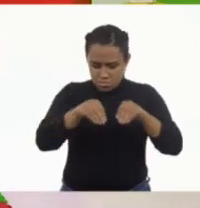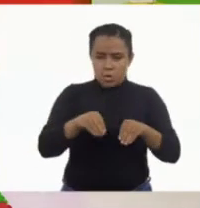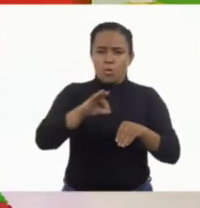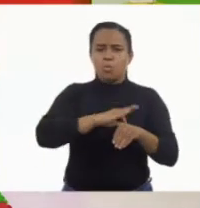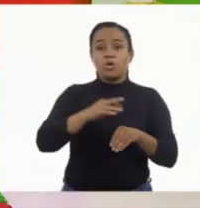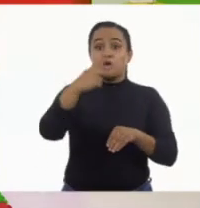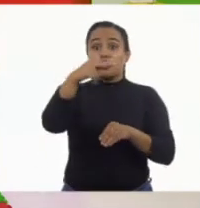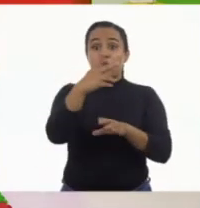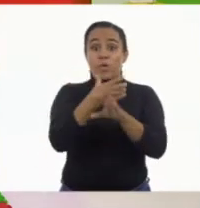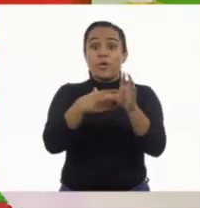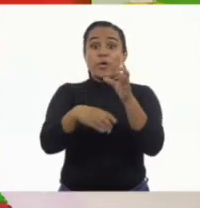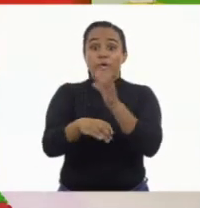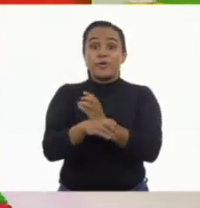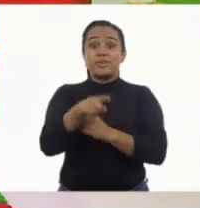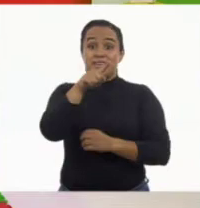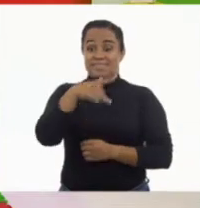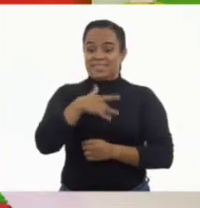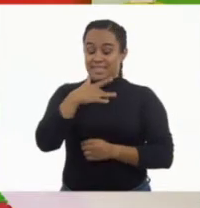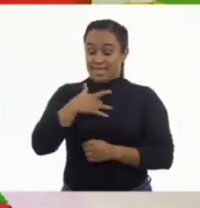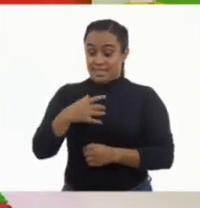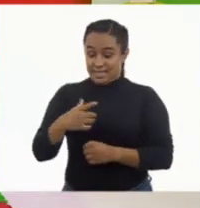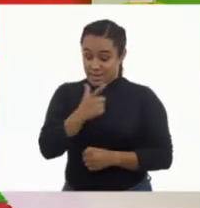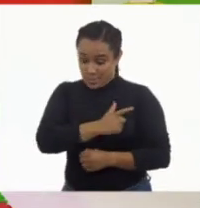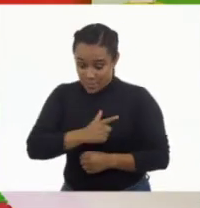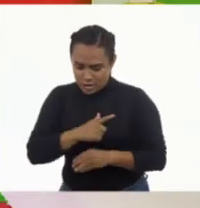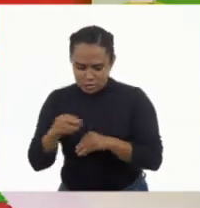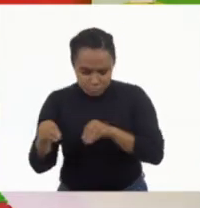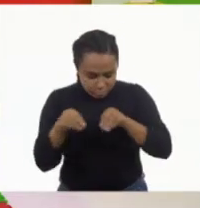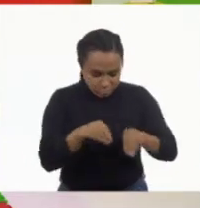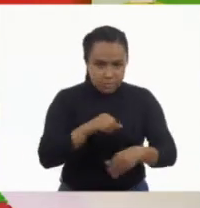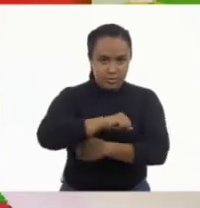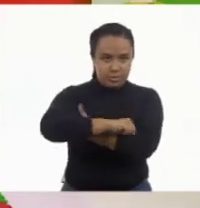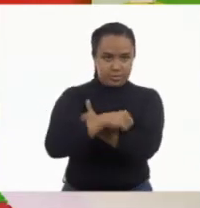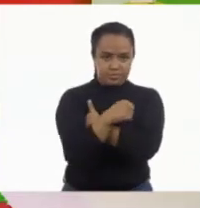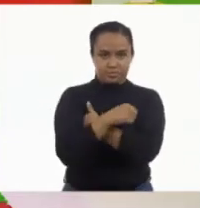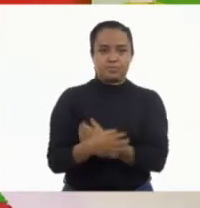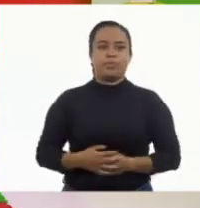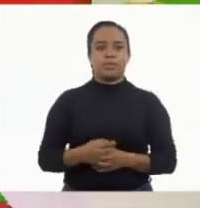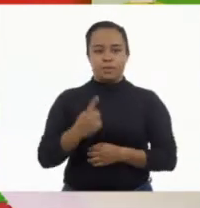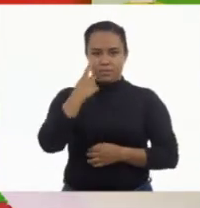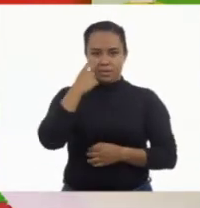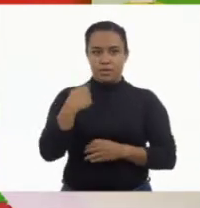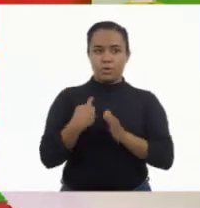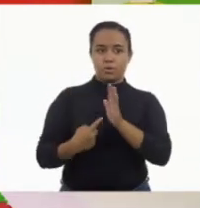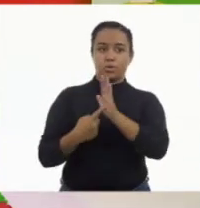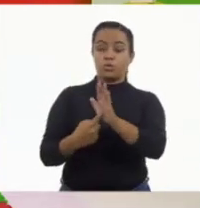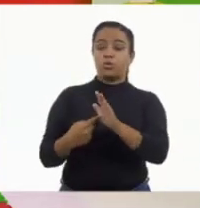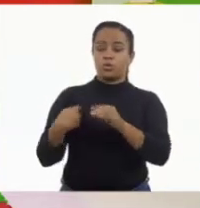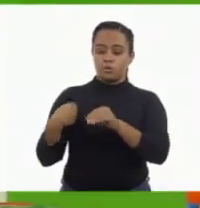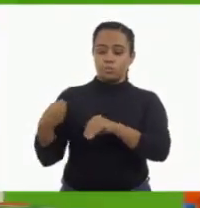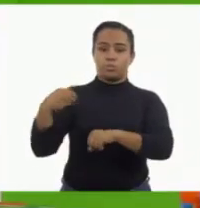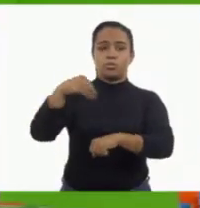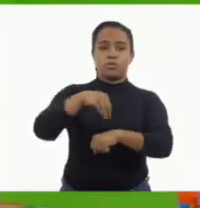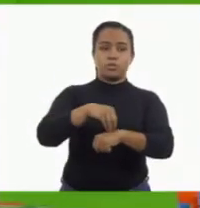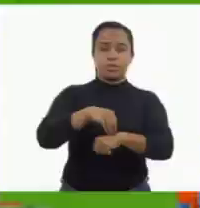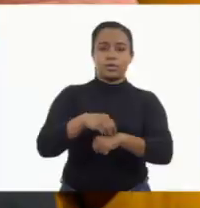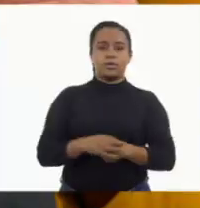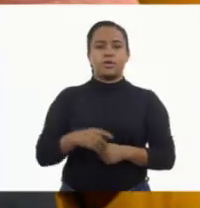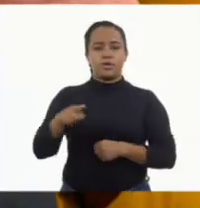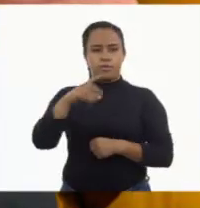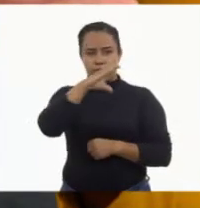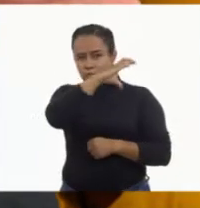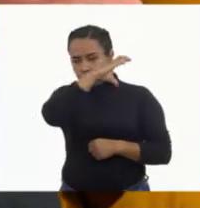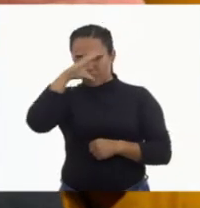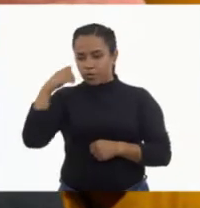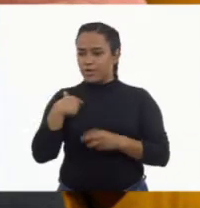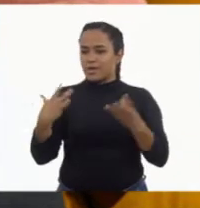sus objetos que les despierten esa emoción. Yo les voy a compartir. Claro, Sohar. Yo voy a meter esta